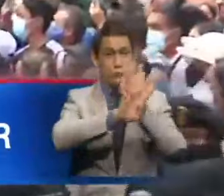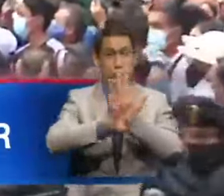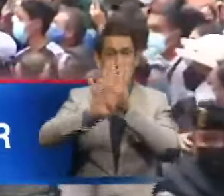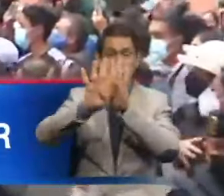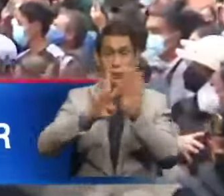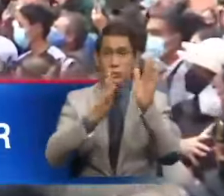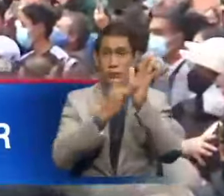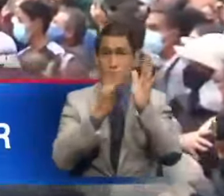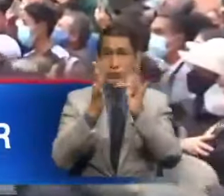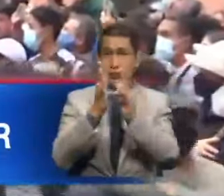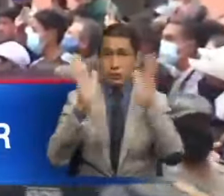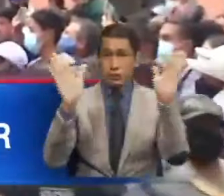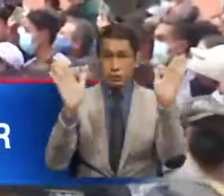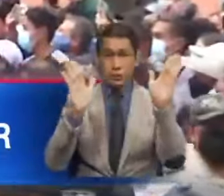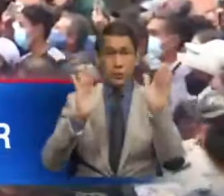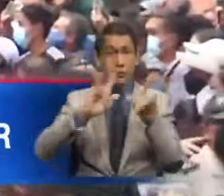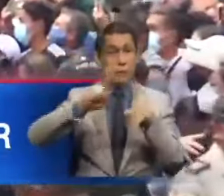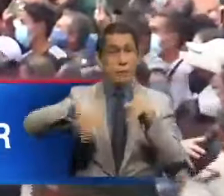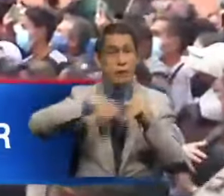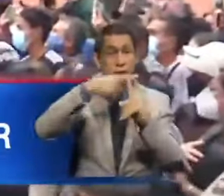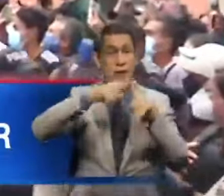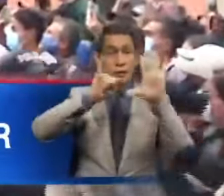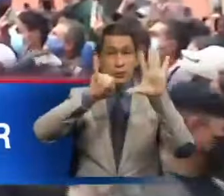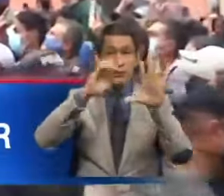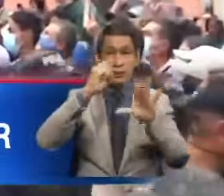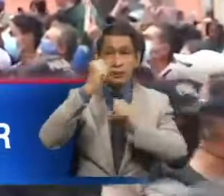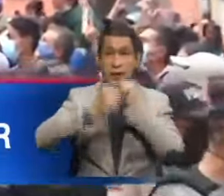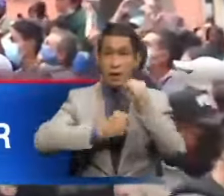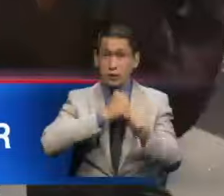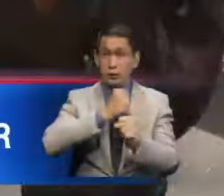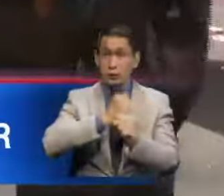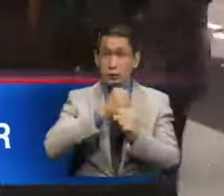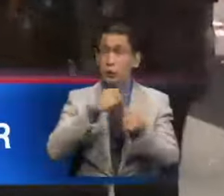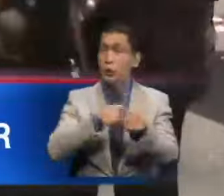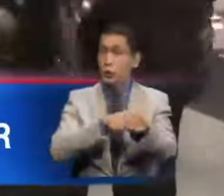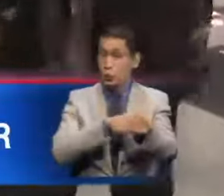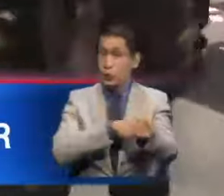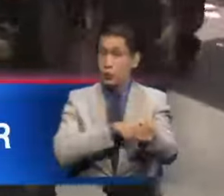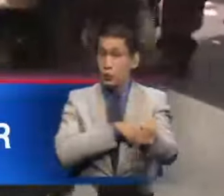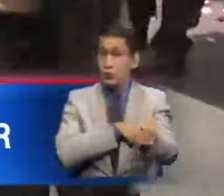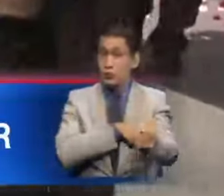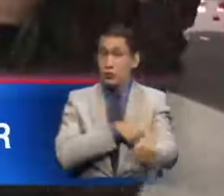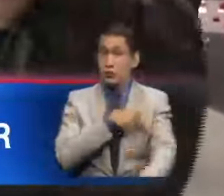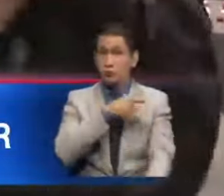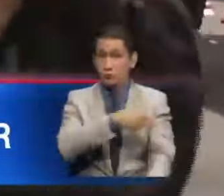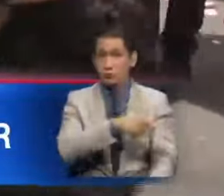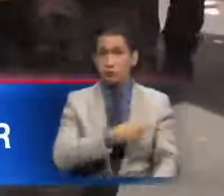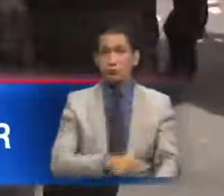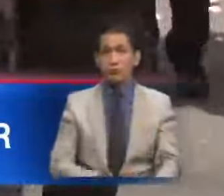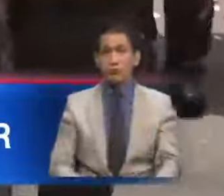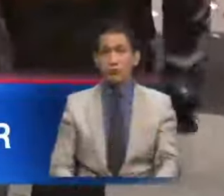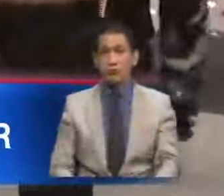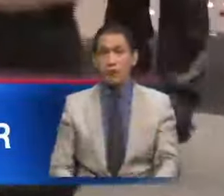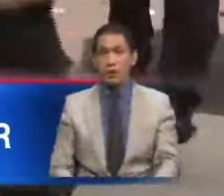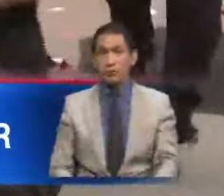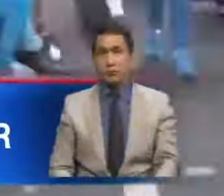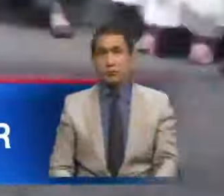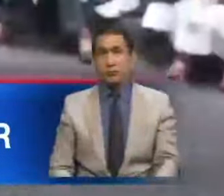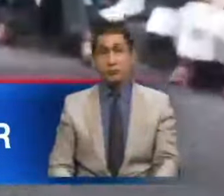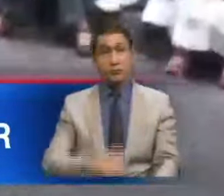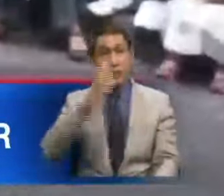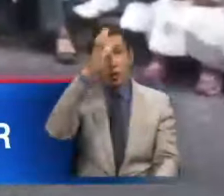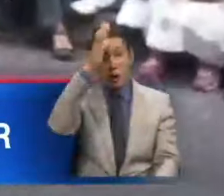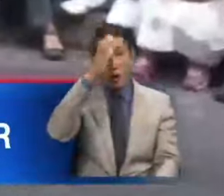Poder, como todos los años. Más de 60 años de tradición que se registra de esta muestra de fe y sobre todo devoción de los